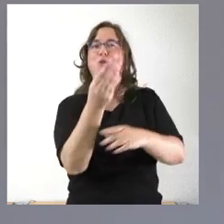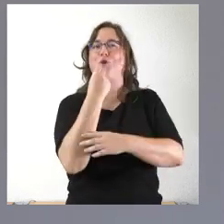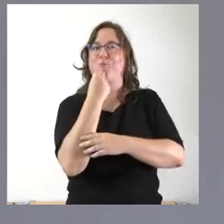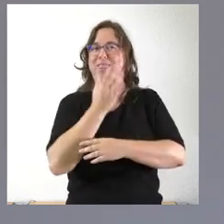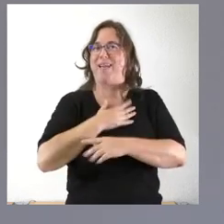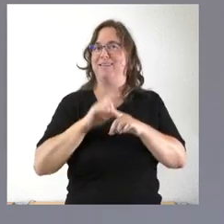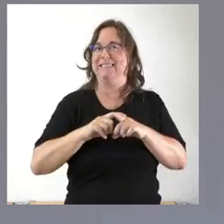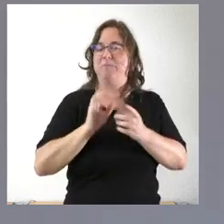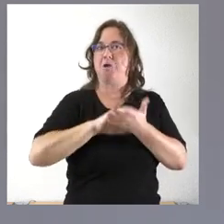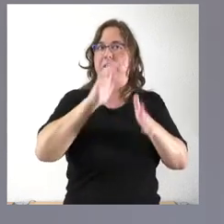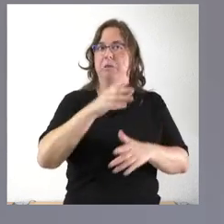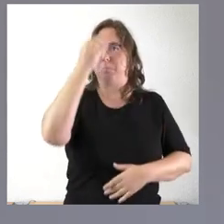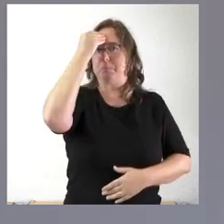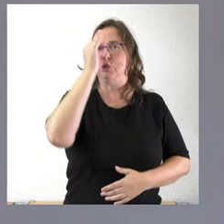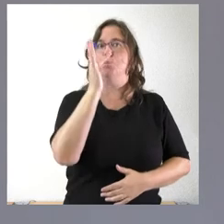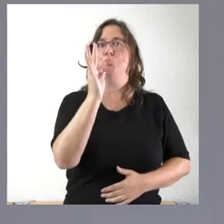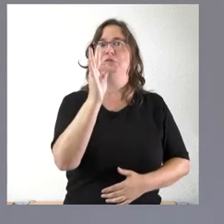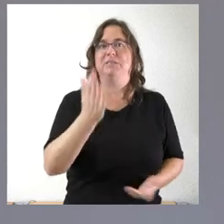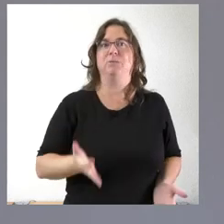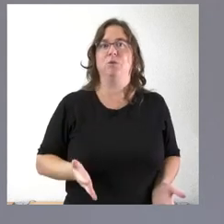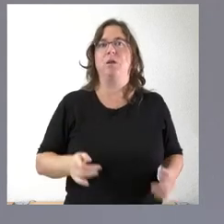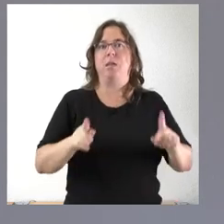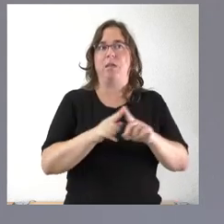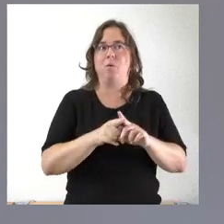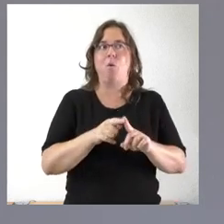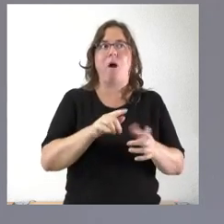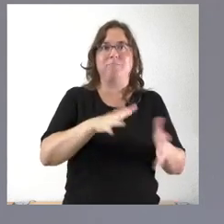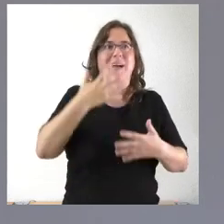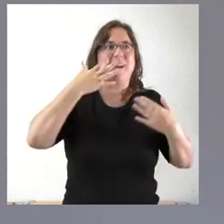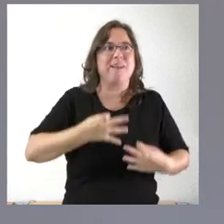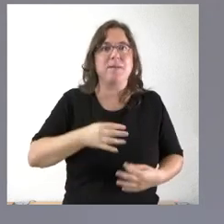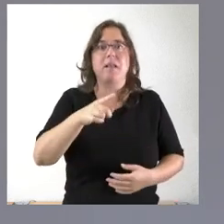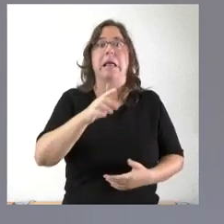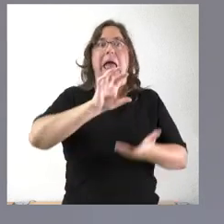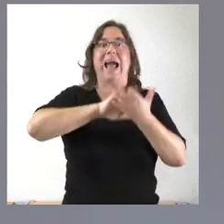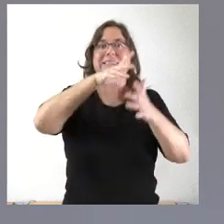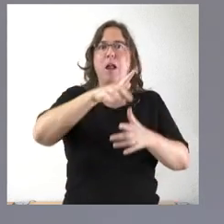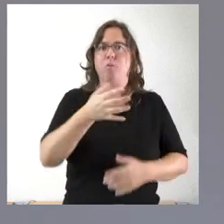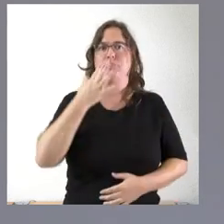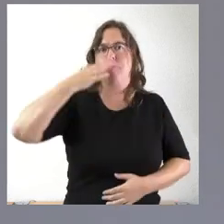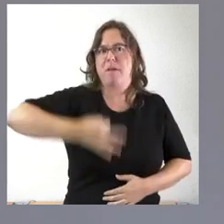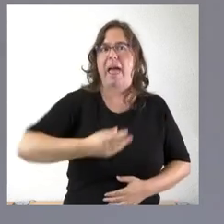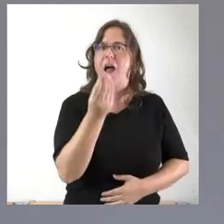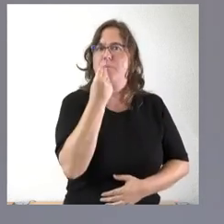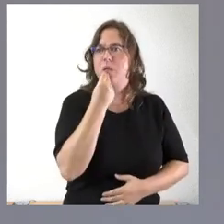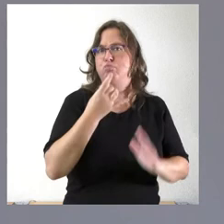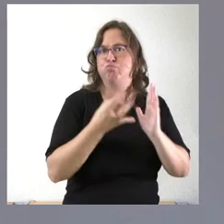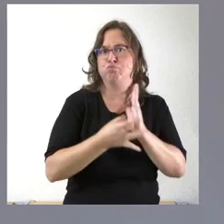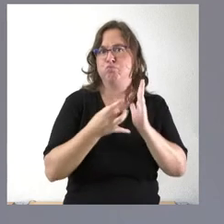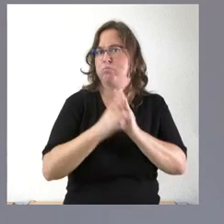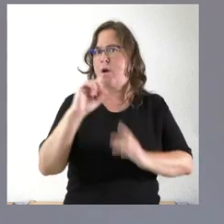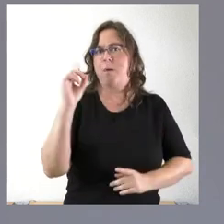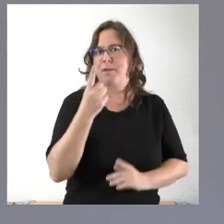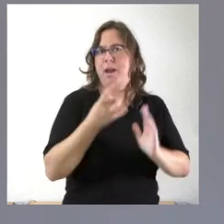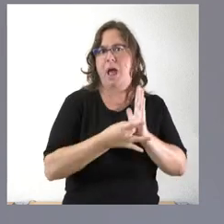me parece a mí que es positivo y, por tanto, contribuye a la realidad de algo que es cierto, que es que Castilla y León es una potencia en la industria agroalimentaria, que tiene productos de primerísima